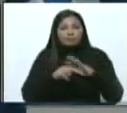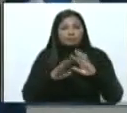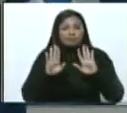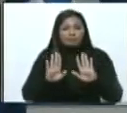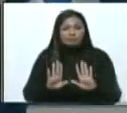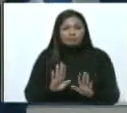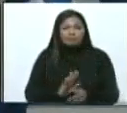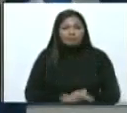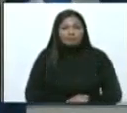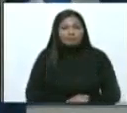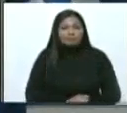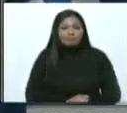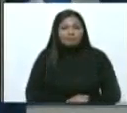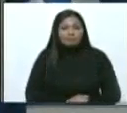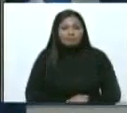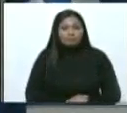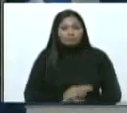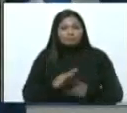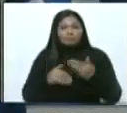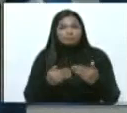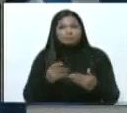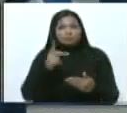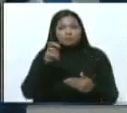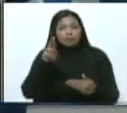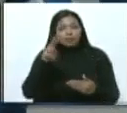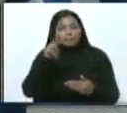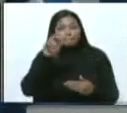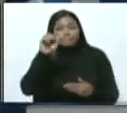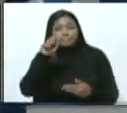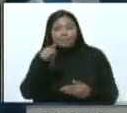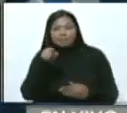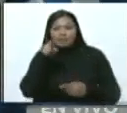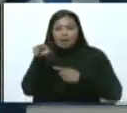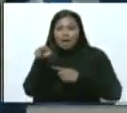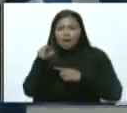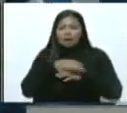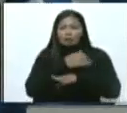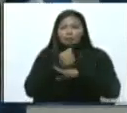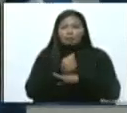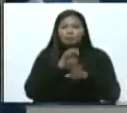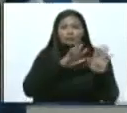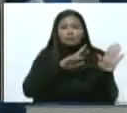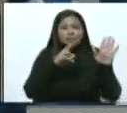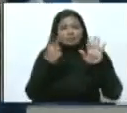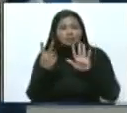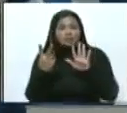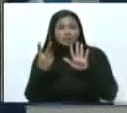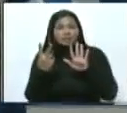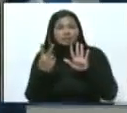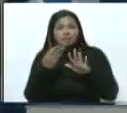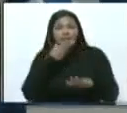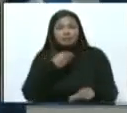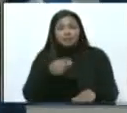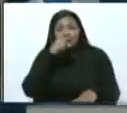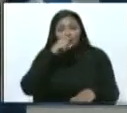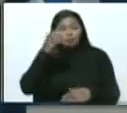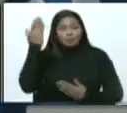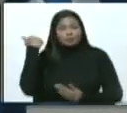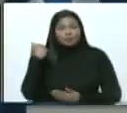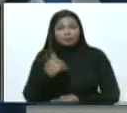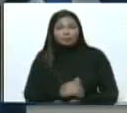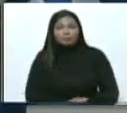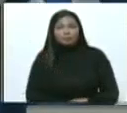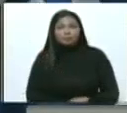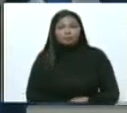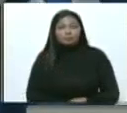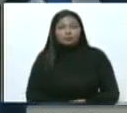cautelar. Por su parte, el ciudadano Kervis Villamil fue imputado el 17 de diciembre del pasado año por el delito